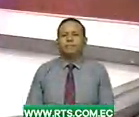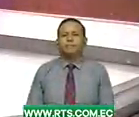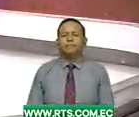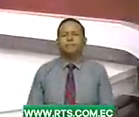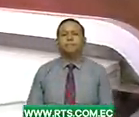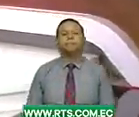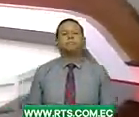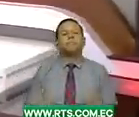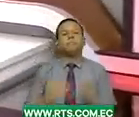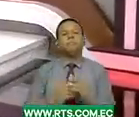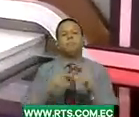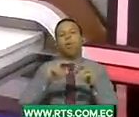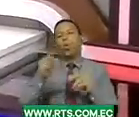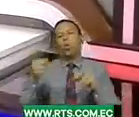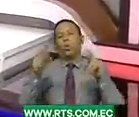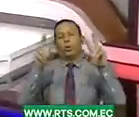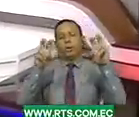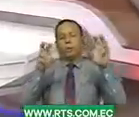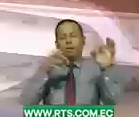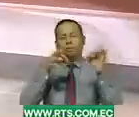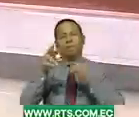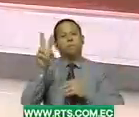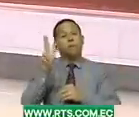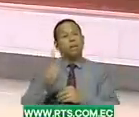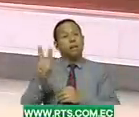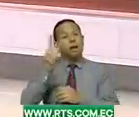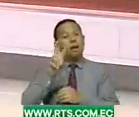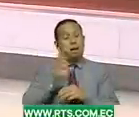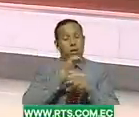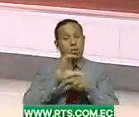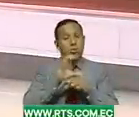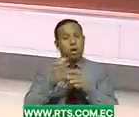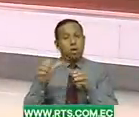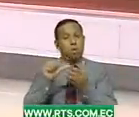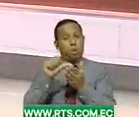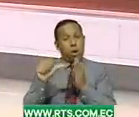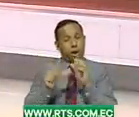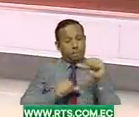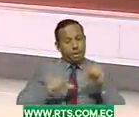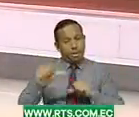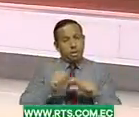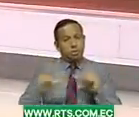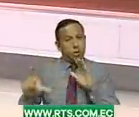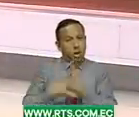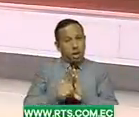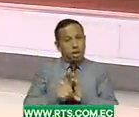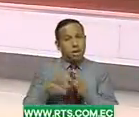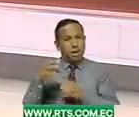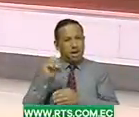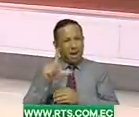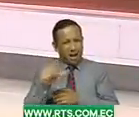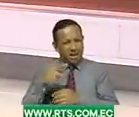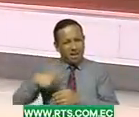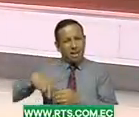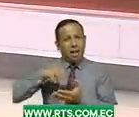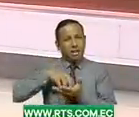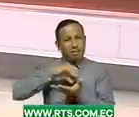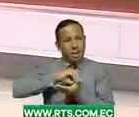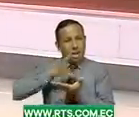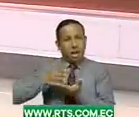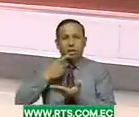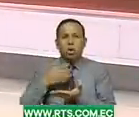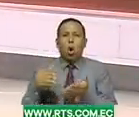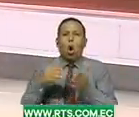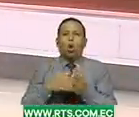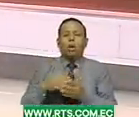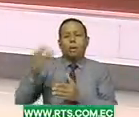Ya en otros temas, este viernes el Consejo de la Administración Legislativa CAL ha sido convocado para volver a tratar el pedido de